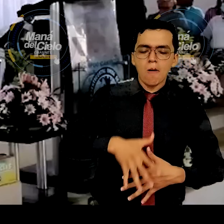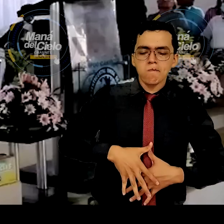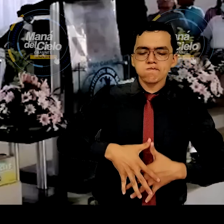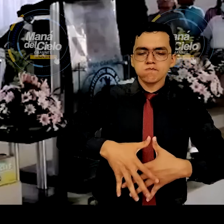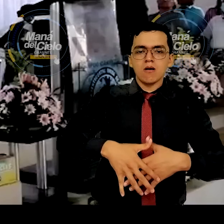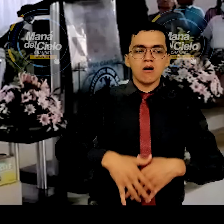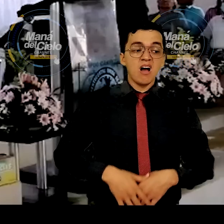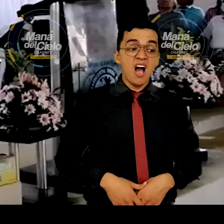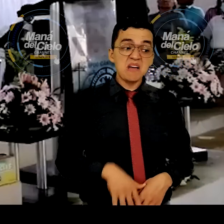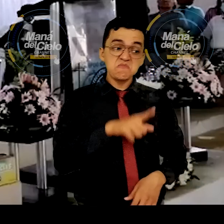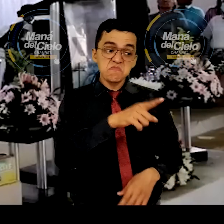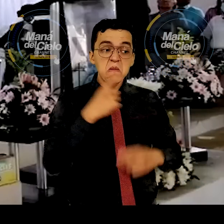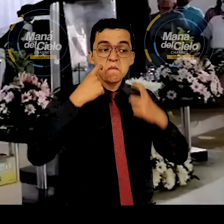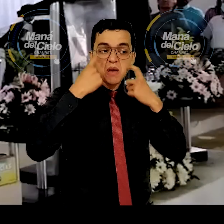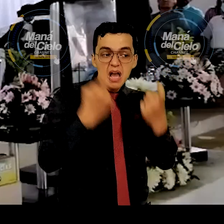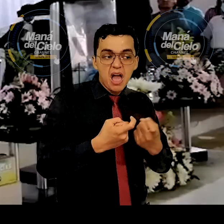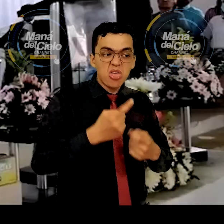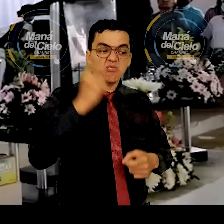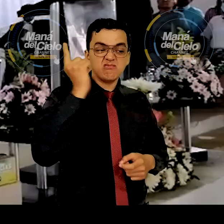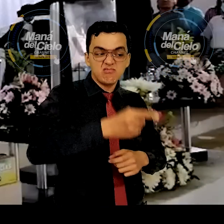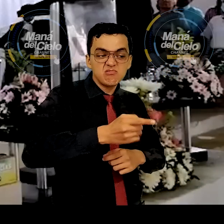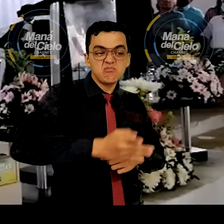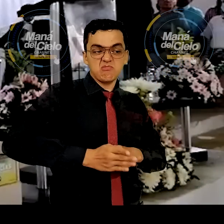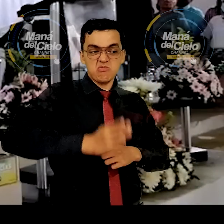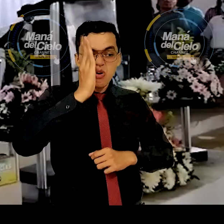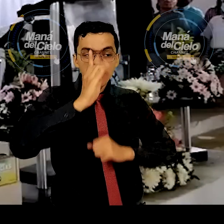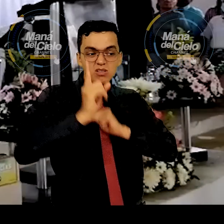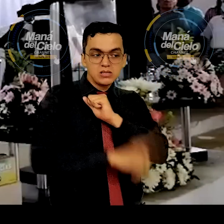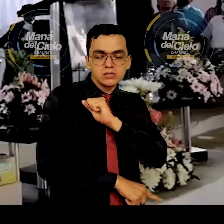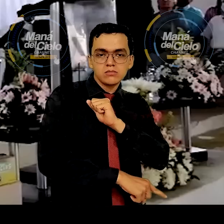Eso es castigo de Dios, eso es católico.